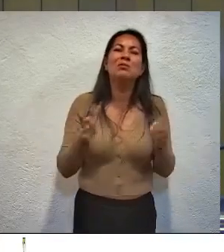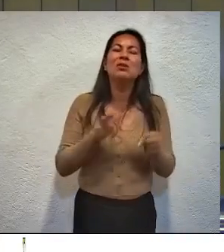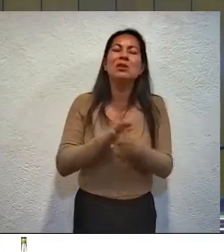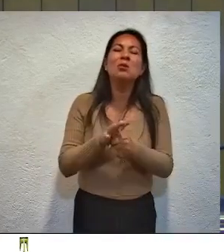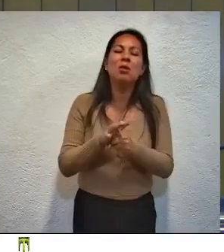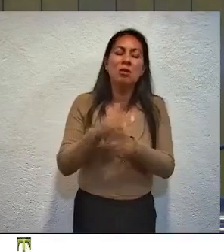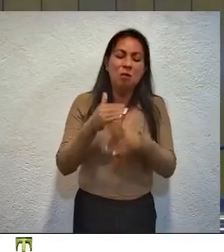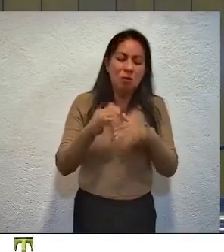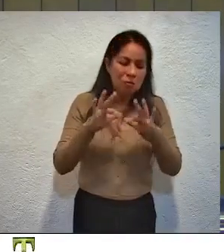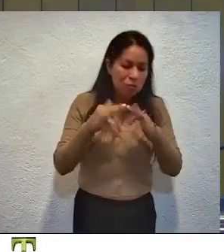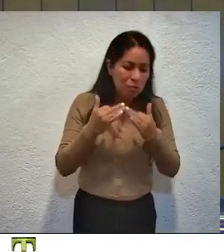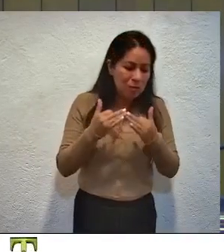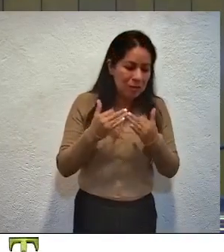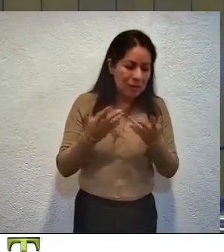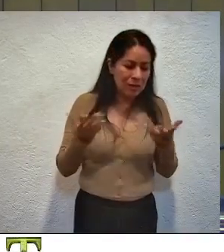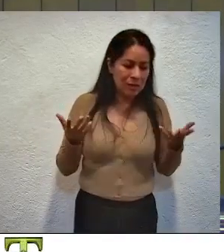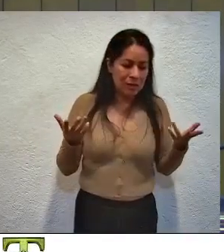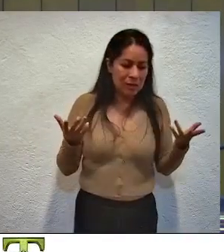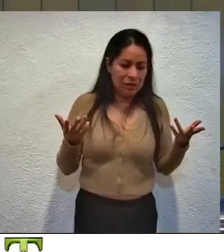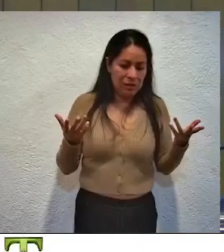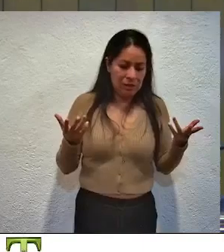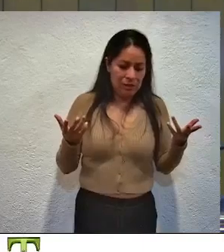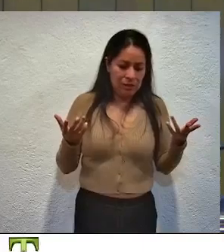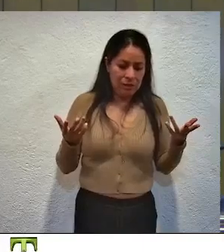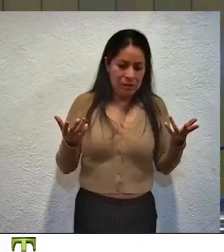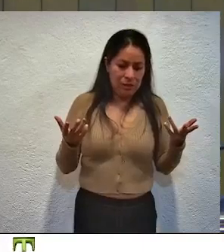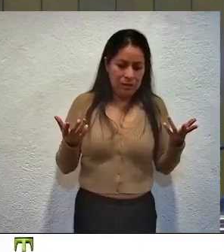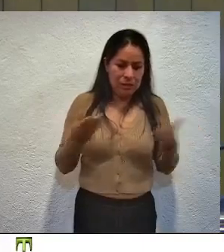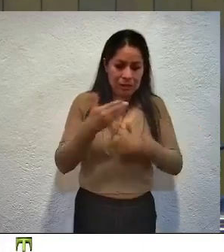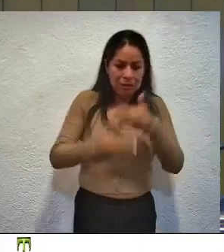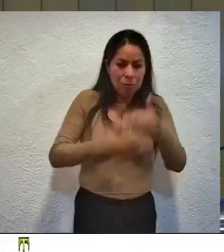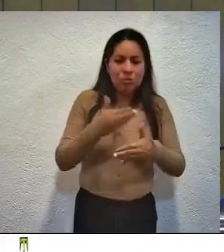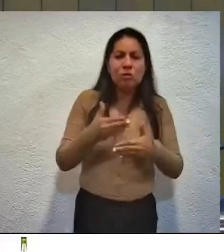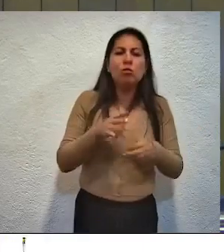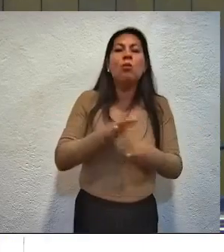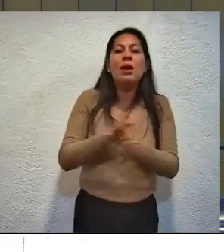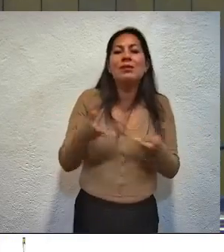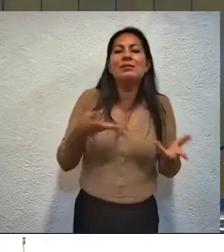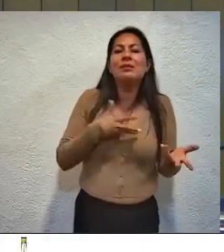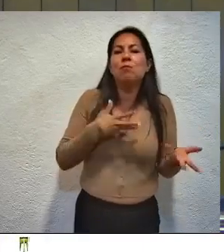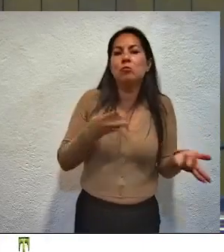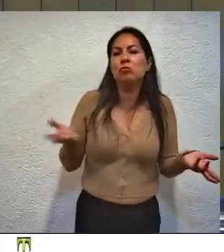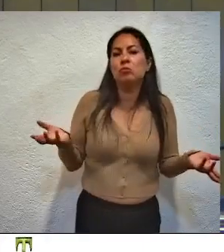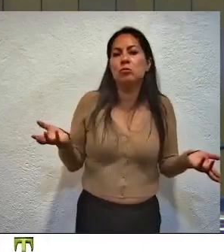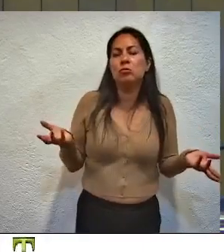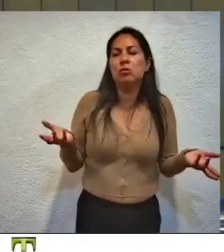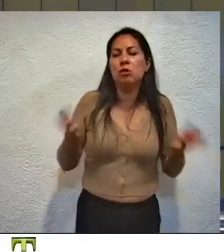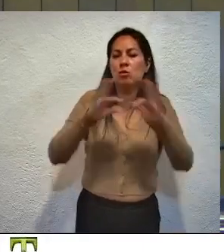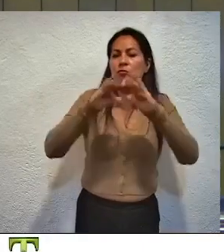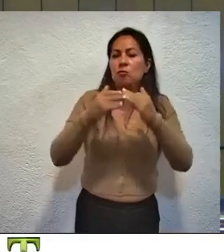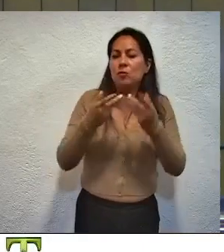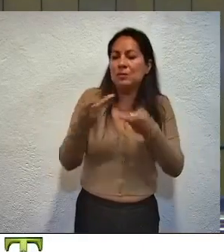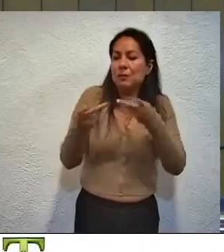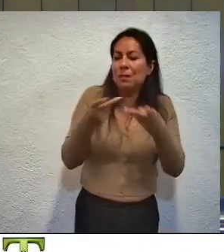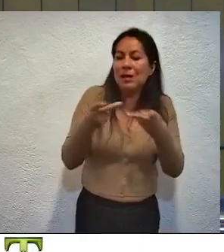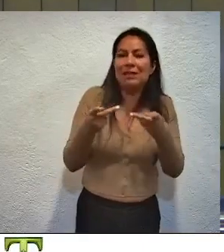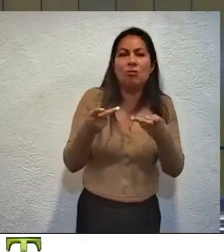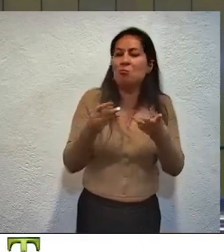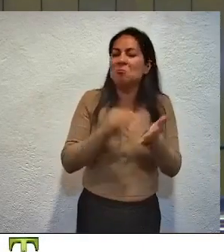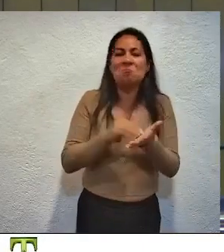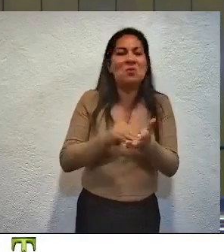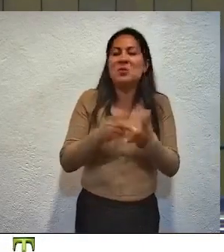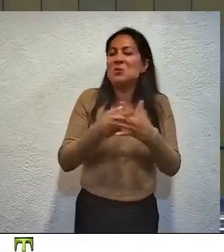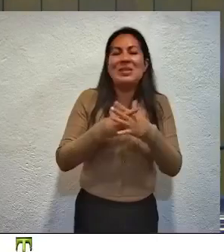momento digamos, por así decirlo, del proceso estamos. Estamos en actos preparatorios. Todavía